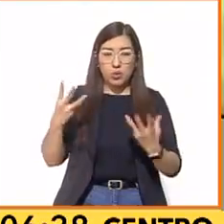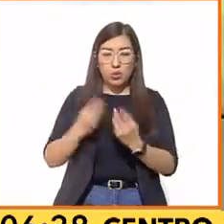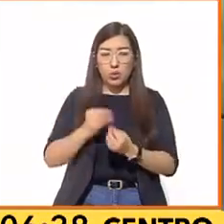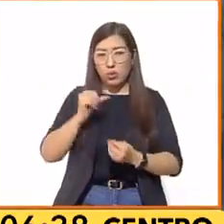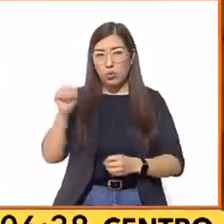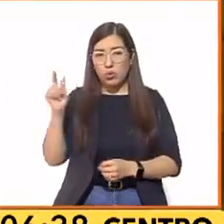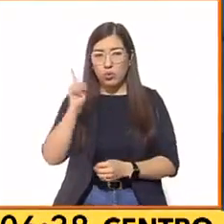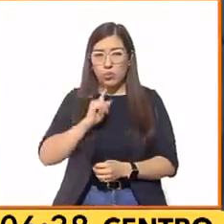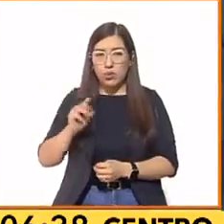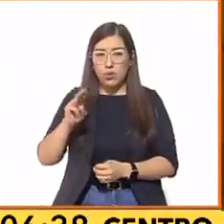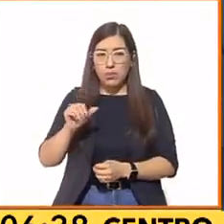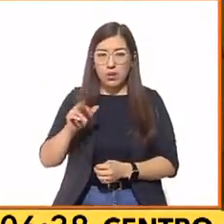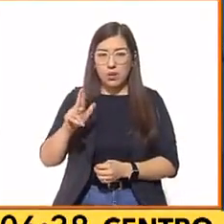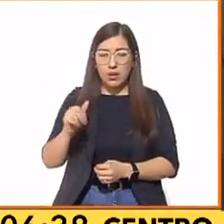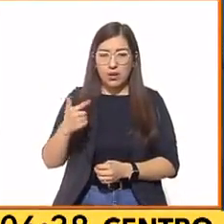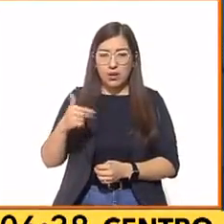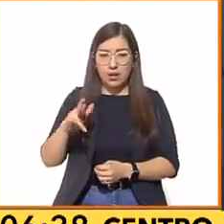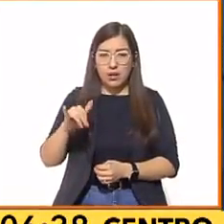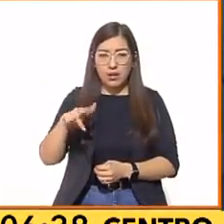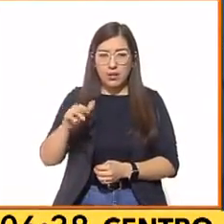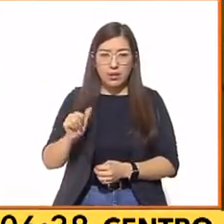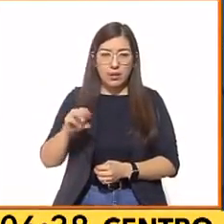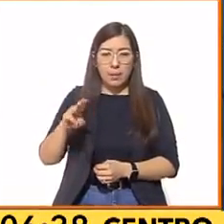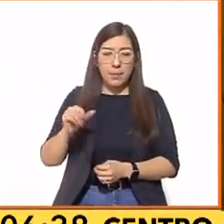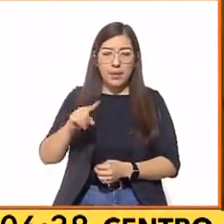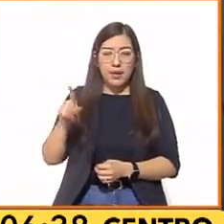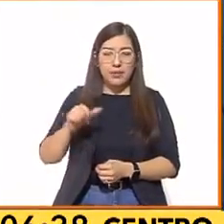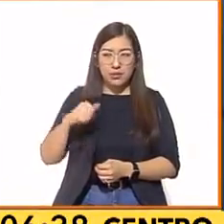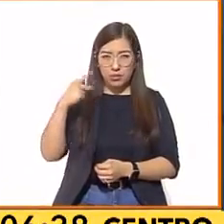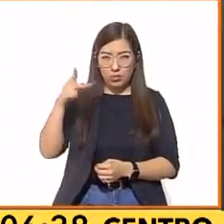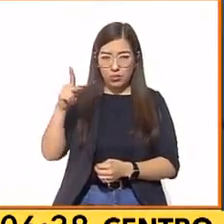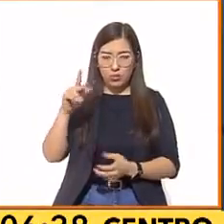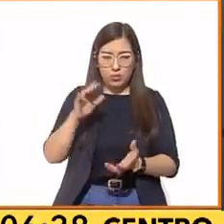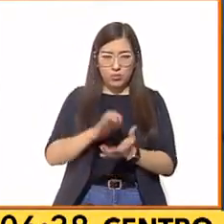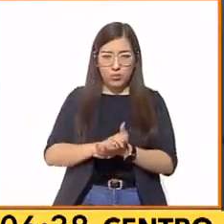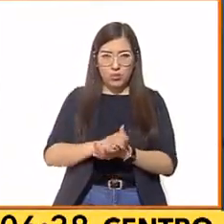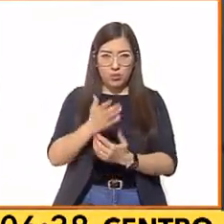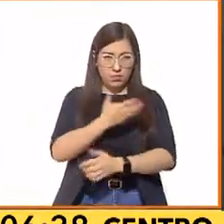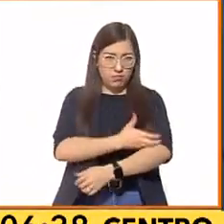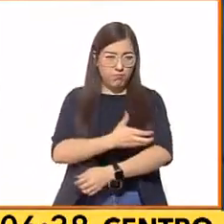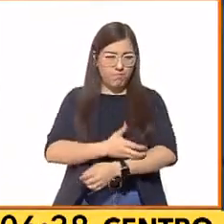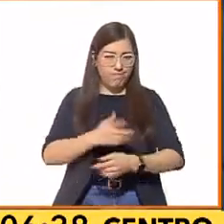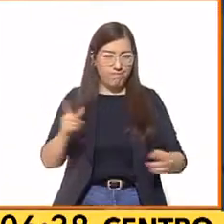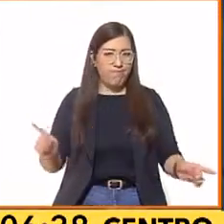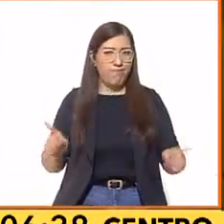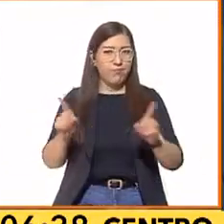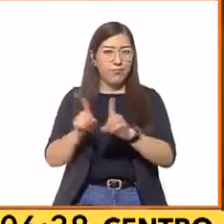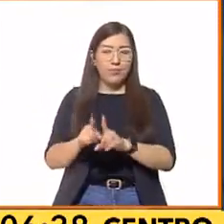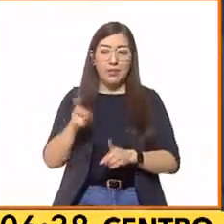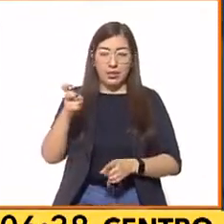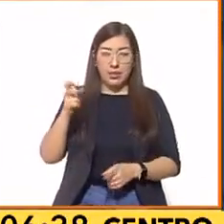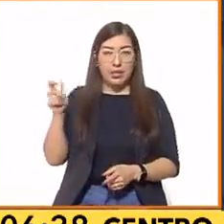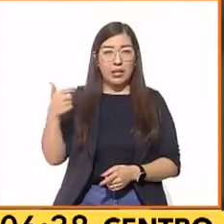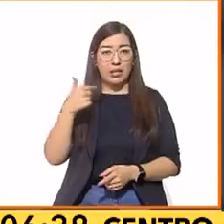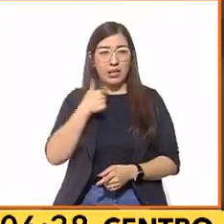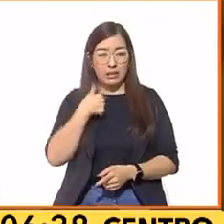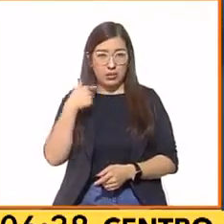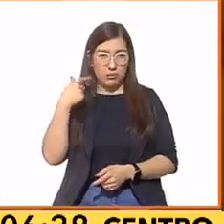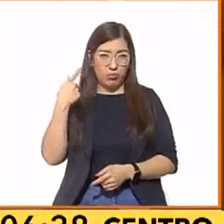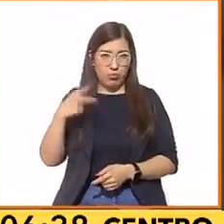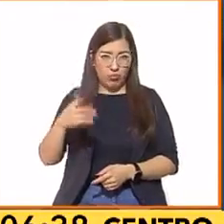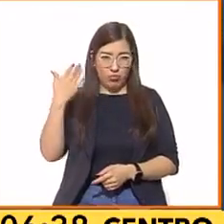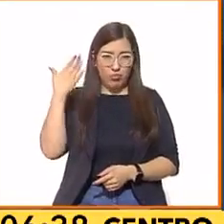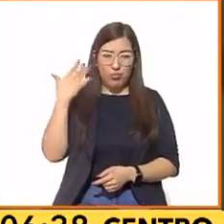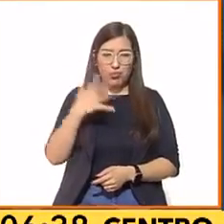mujer extraordinaria que lo acompañó siempre. Bueno, 5 de ellos murieron en esos años tan difíciles.